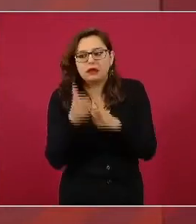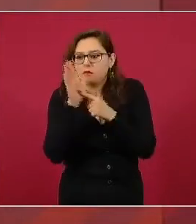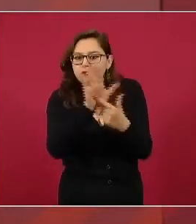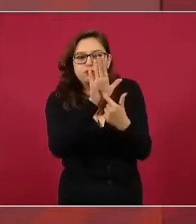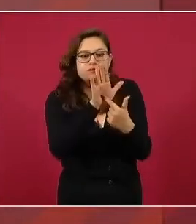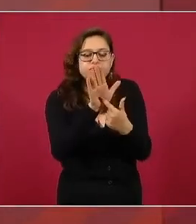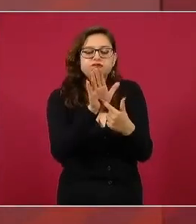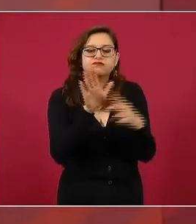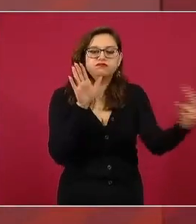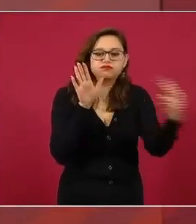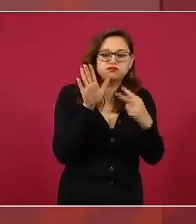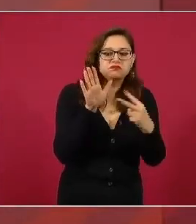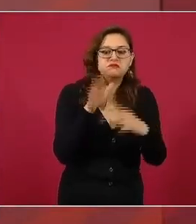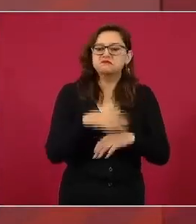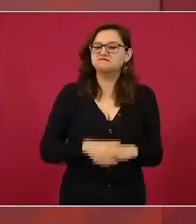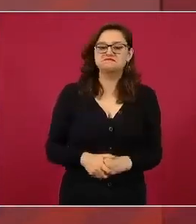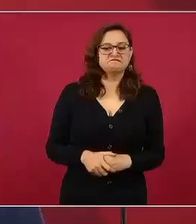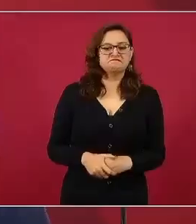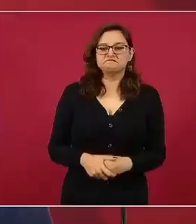Yo también por eso